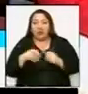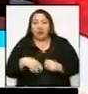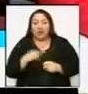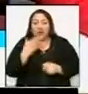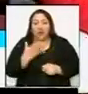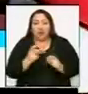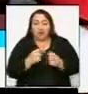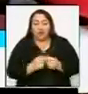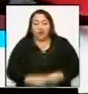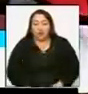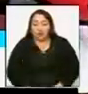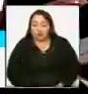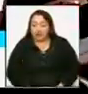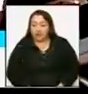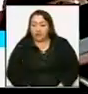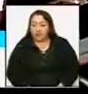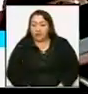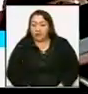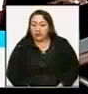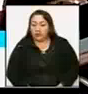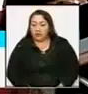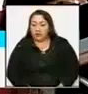Gracias, congresista Glave.